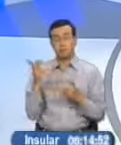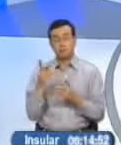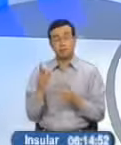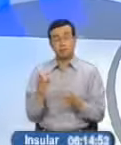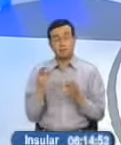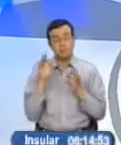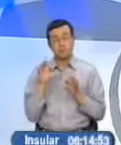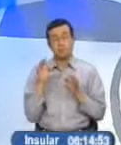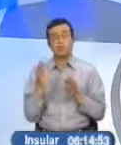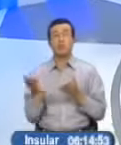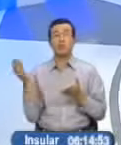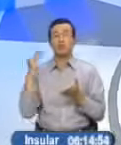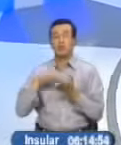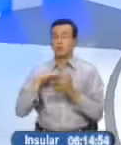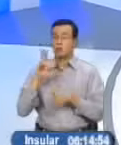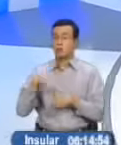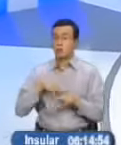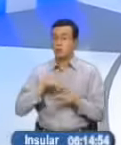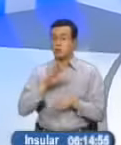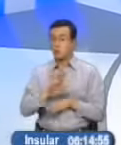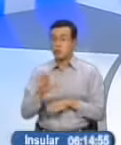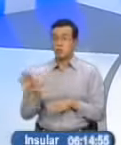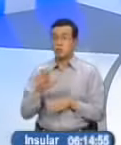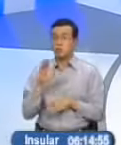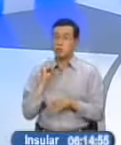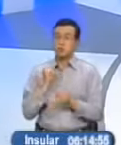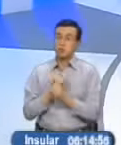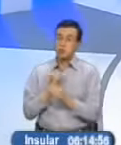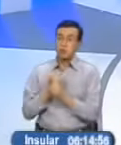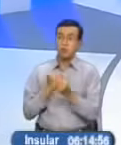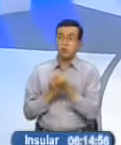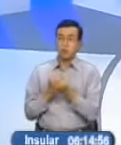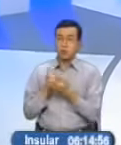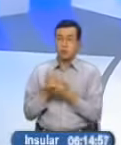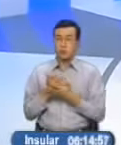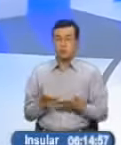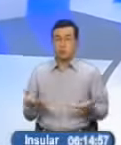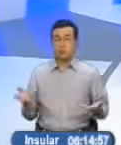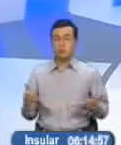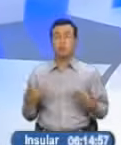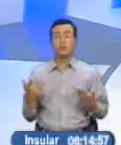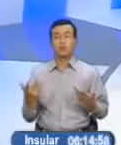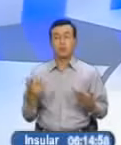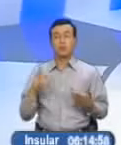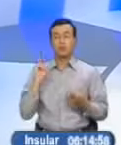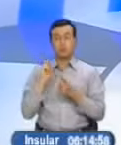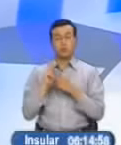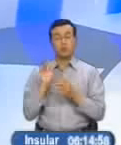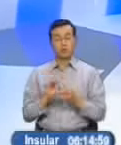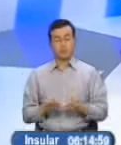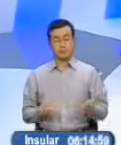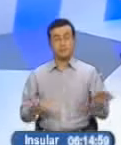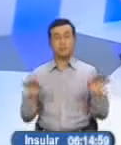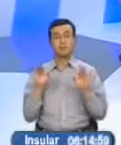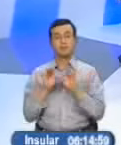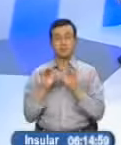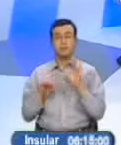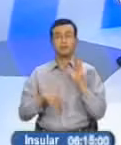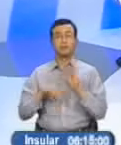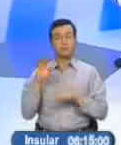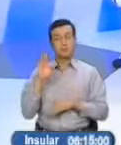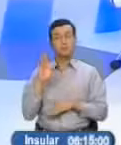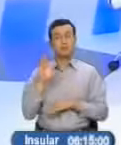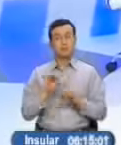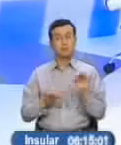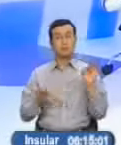en devolver esa normalidad, esos medios de subsistencia, como habíamos dicho anteriormente, uno de los temas más